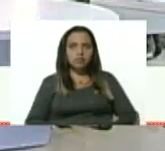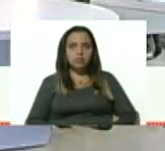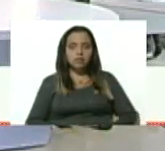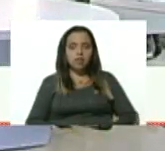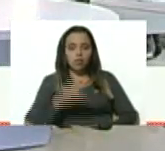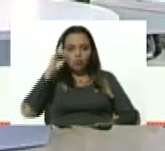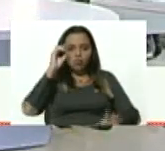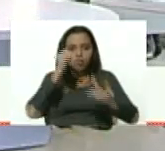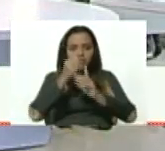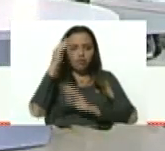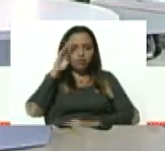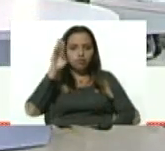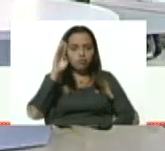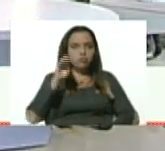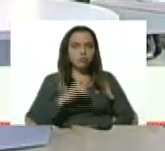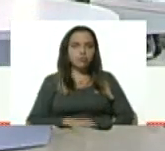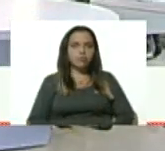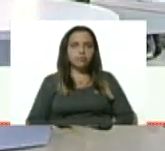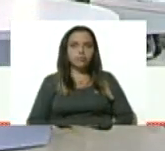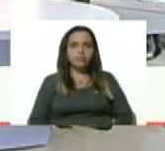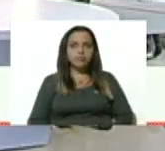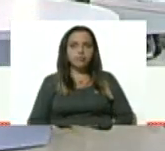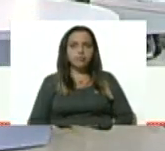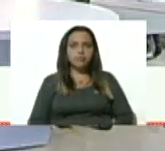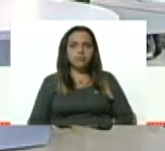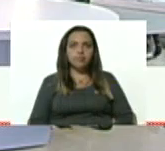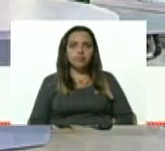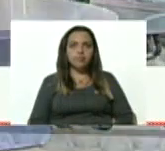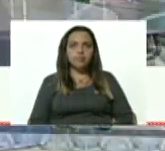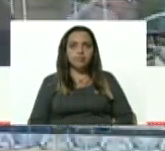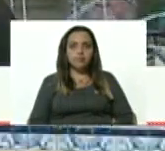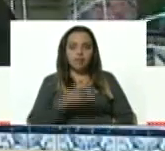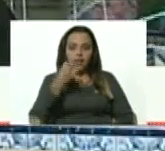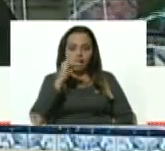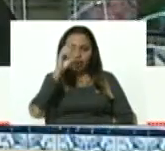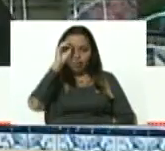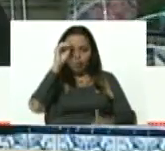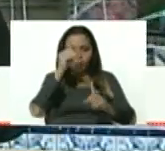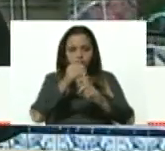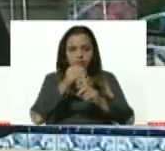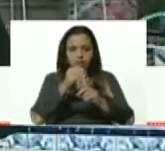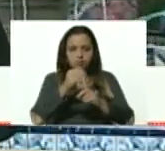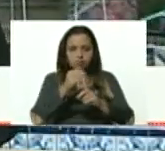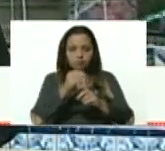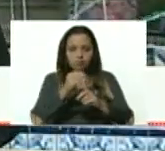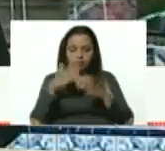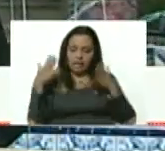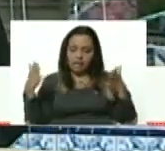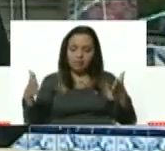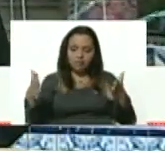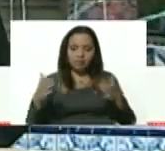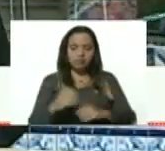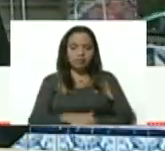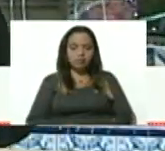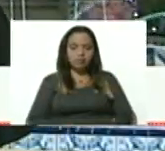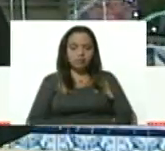metas hacia el futuro. Nos pusimos una meta gorda, gruesa.